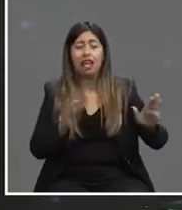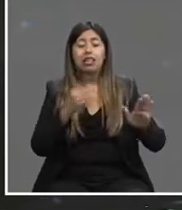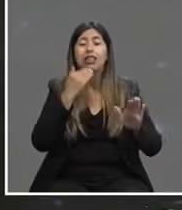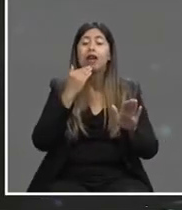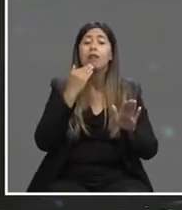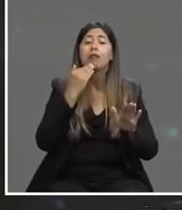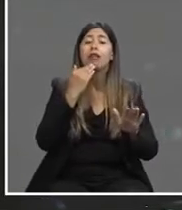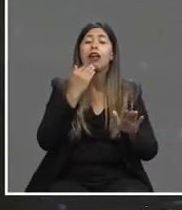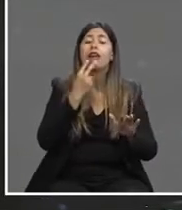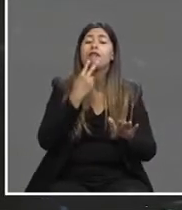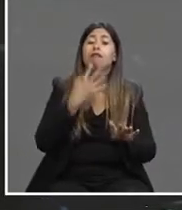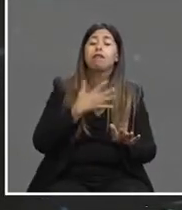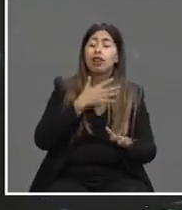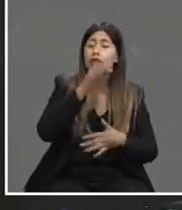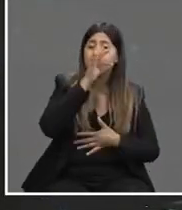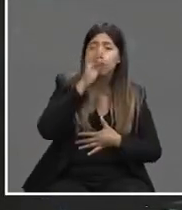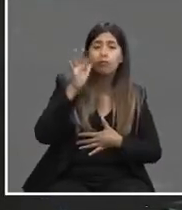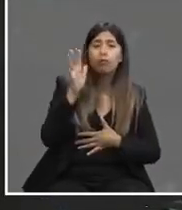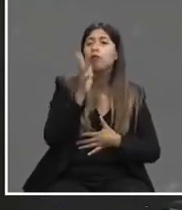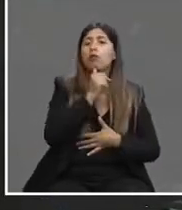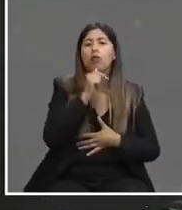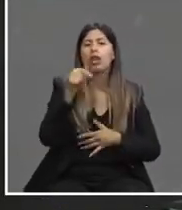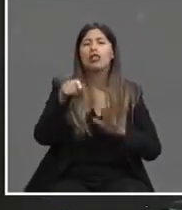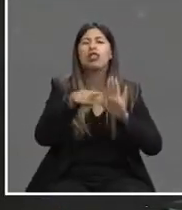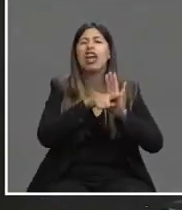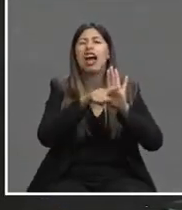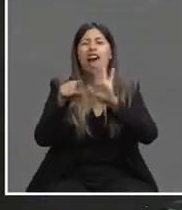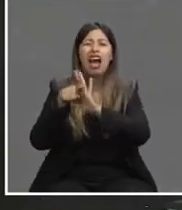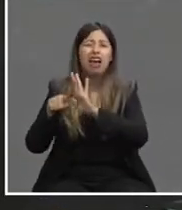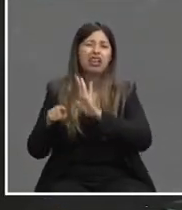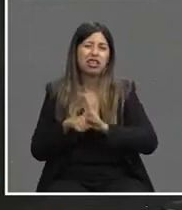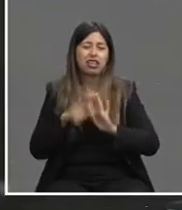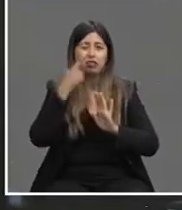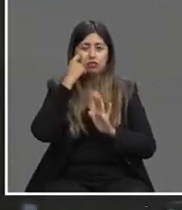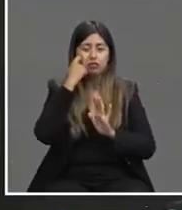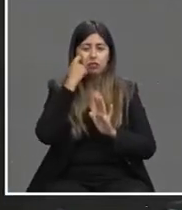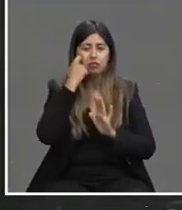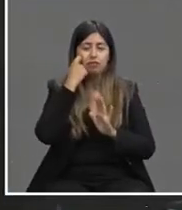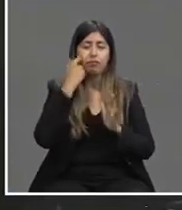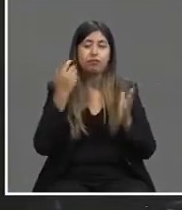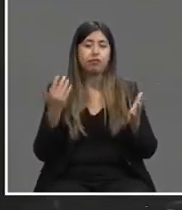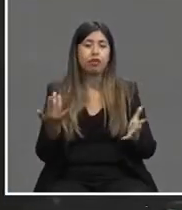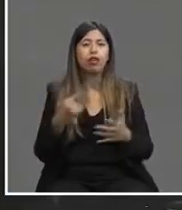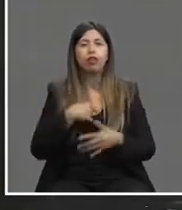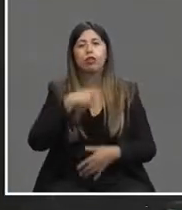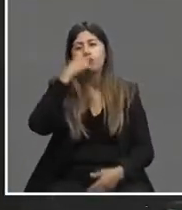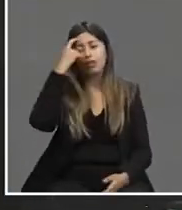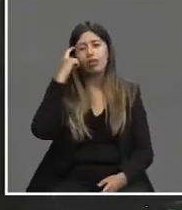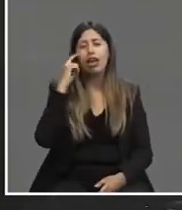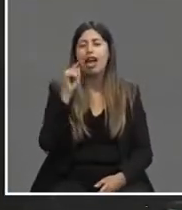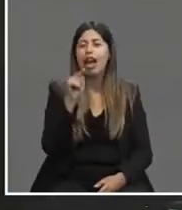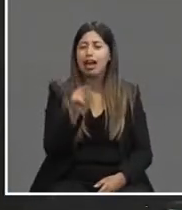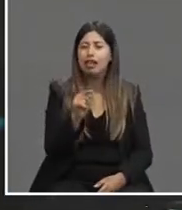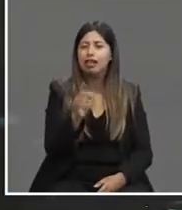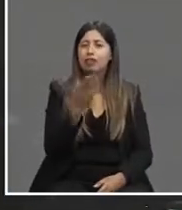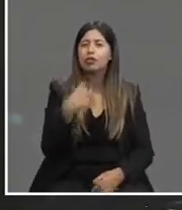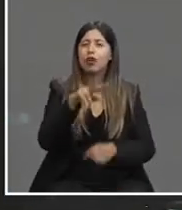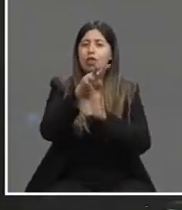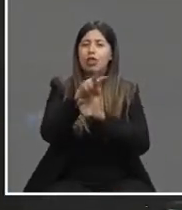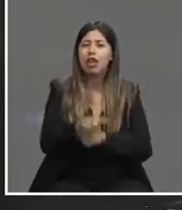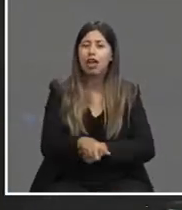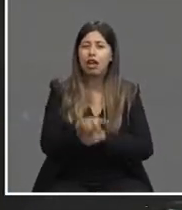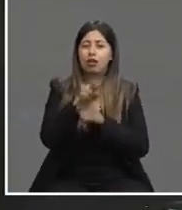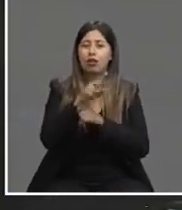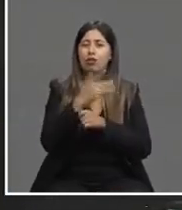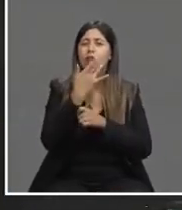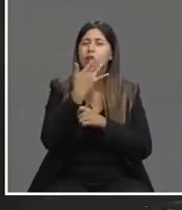más comprometida, que esto sería negativo en todos los casos, ¿verdad? Etcétera. Entonces, yo creo que ahí es donde tenemos el diagnóstico de por qué